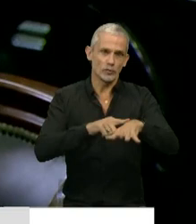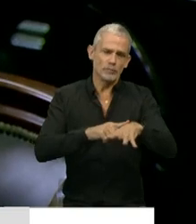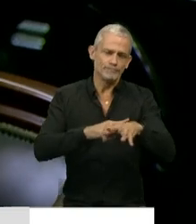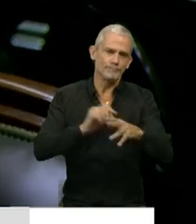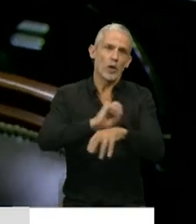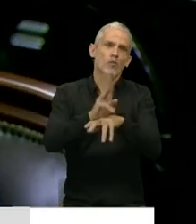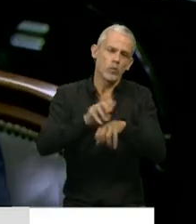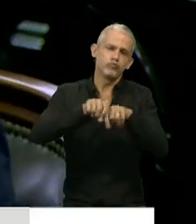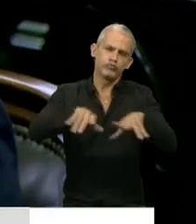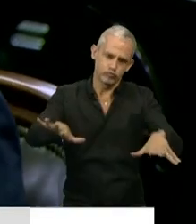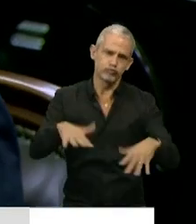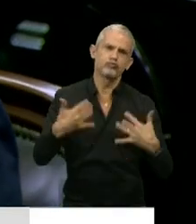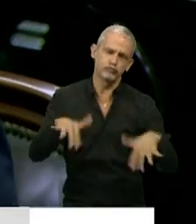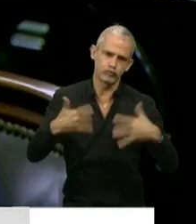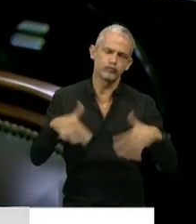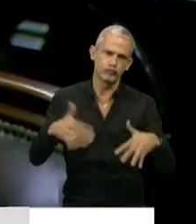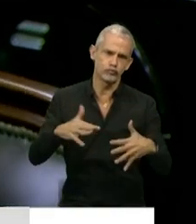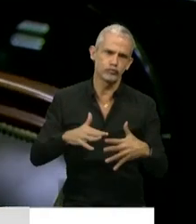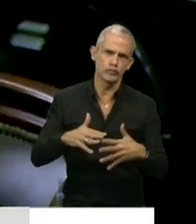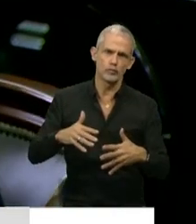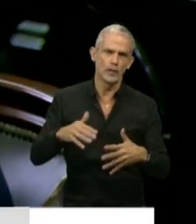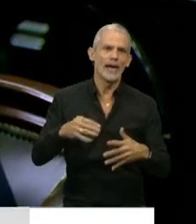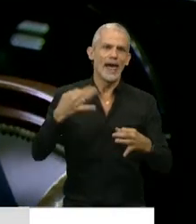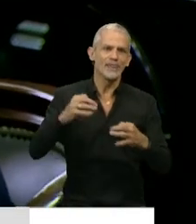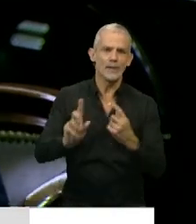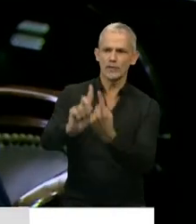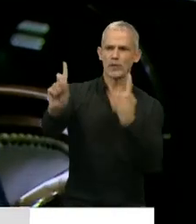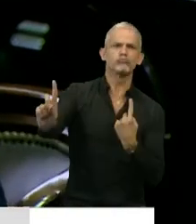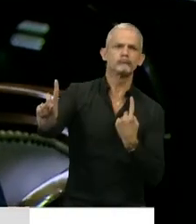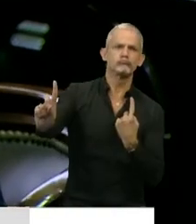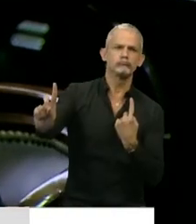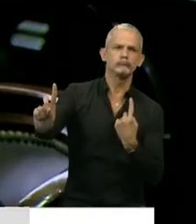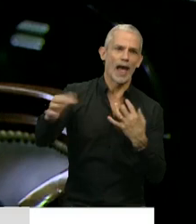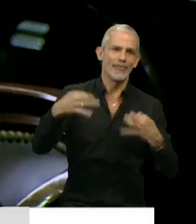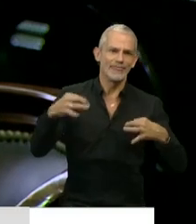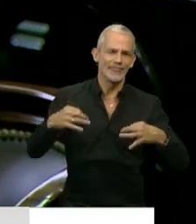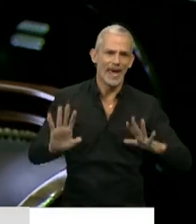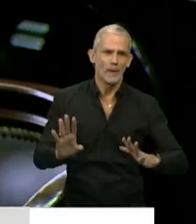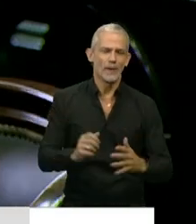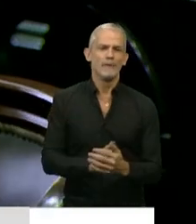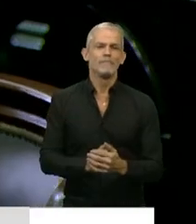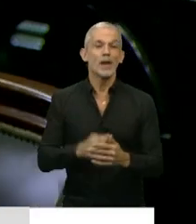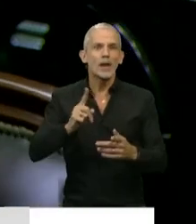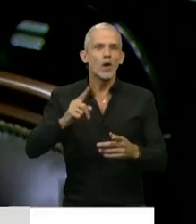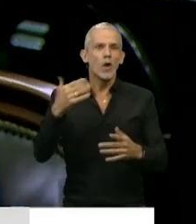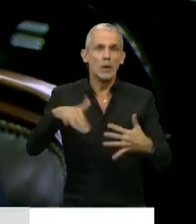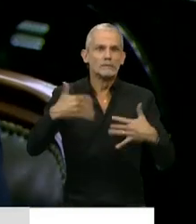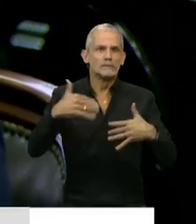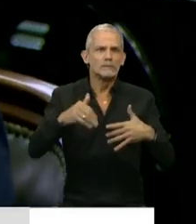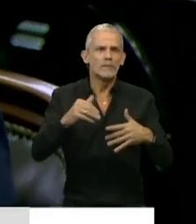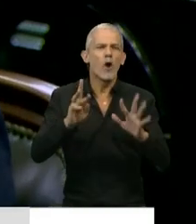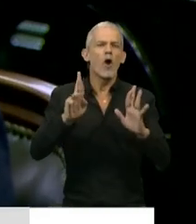pandemia nos sigue exigiendo continuar con el distanciamiento social. Pero esperamos pronto, señor